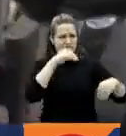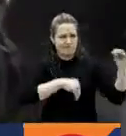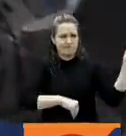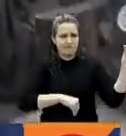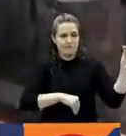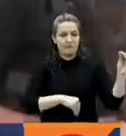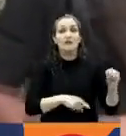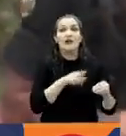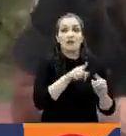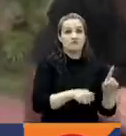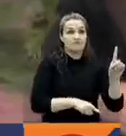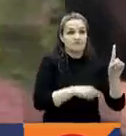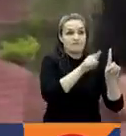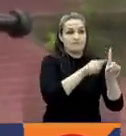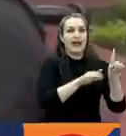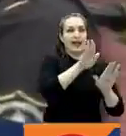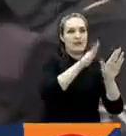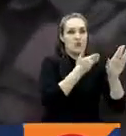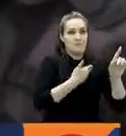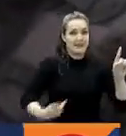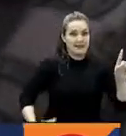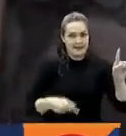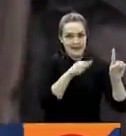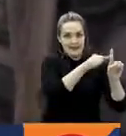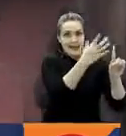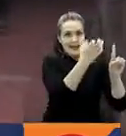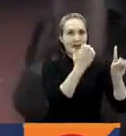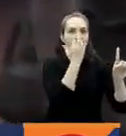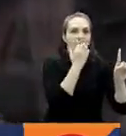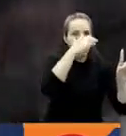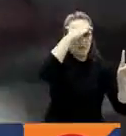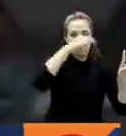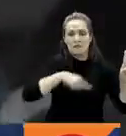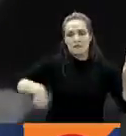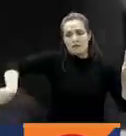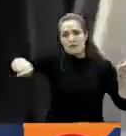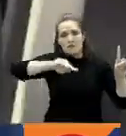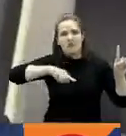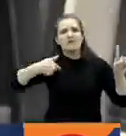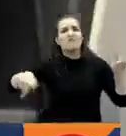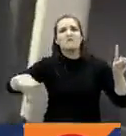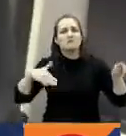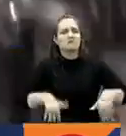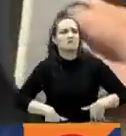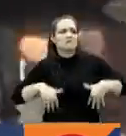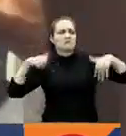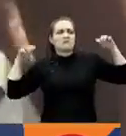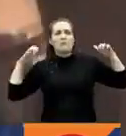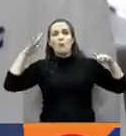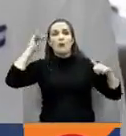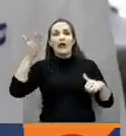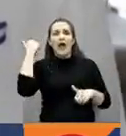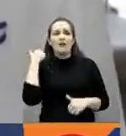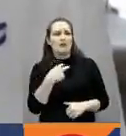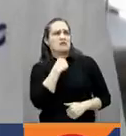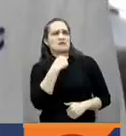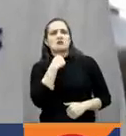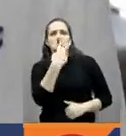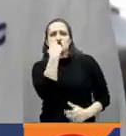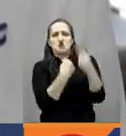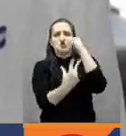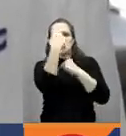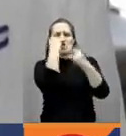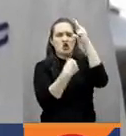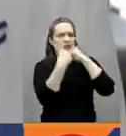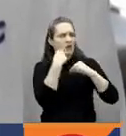opositores, la mayoría exiliados o presos políticos, habían hecho un llamado a la abstención, pues en los meses previos a estas elecciones fueron coartados de participar por parte